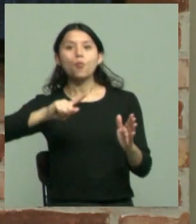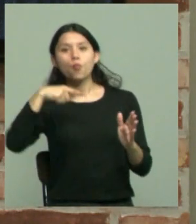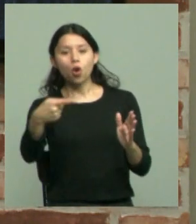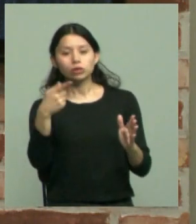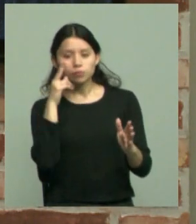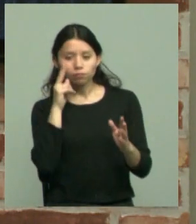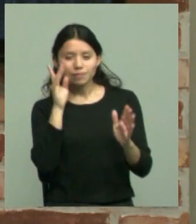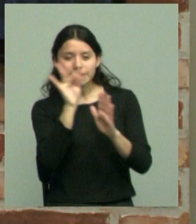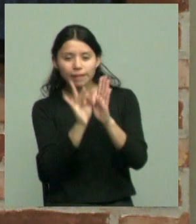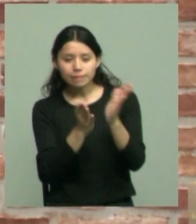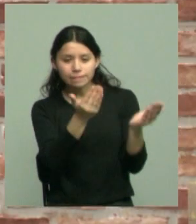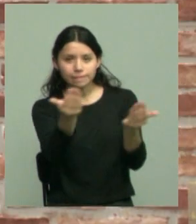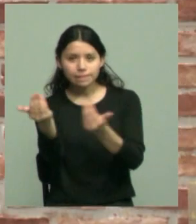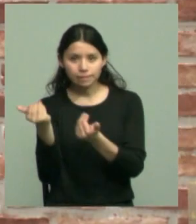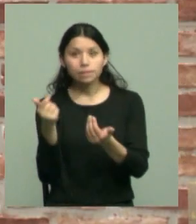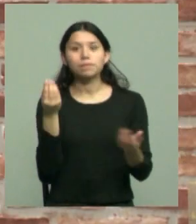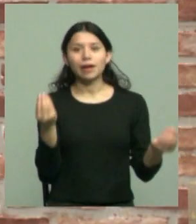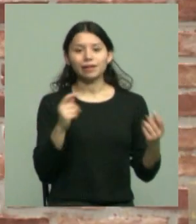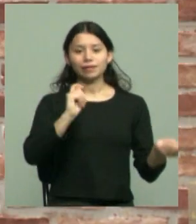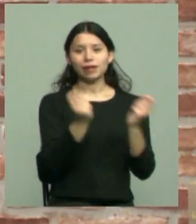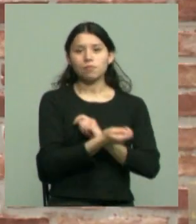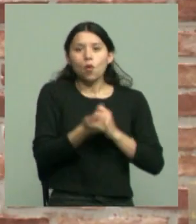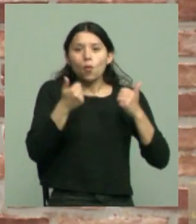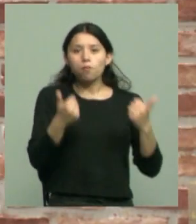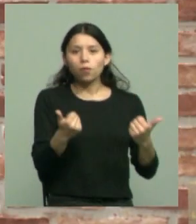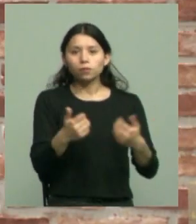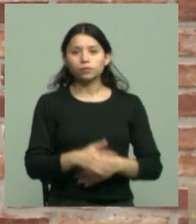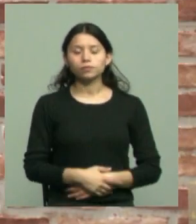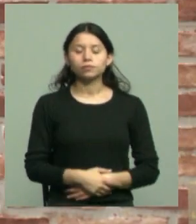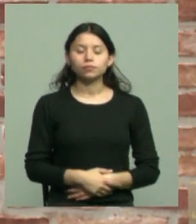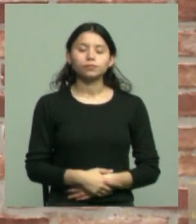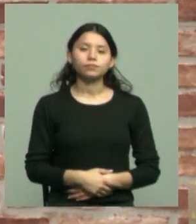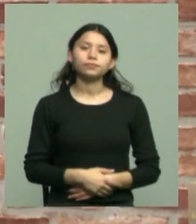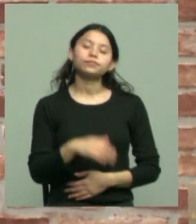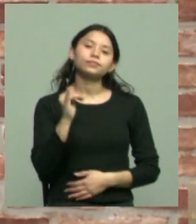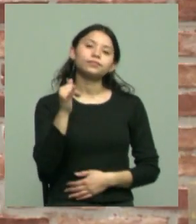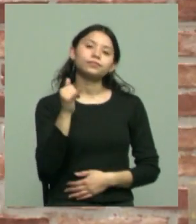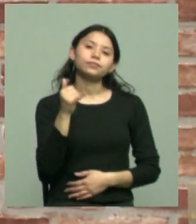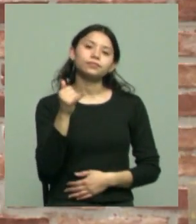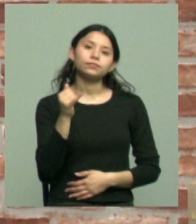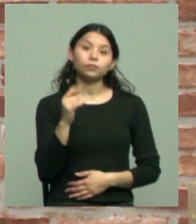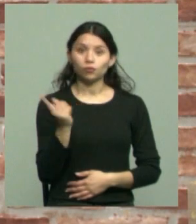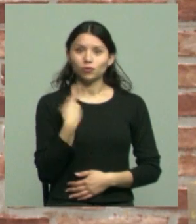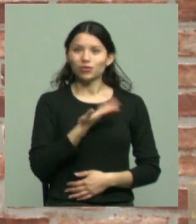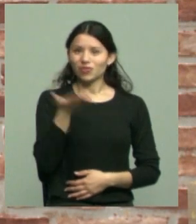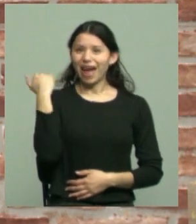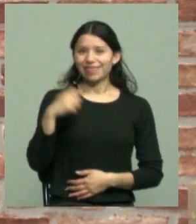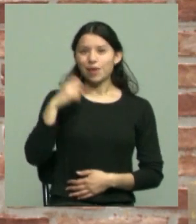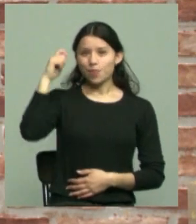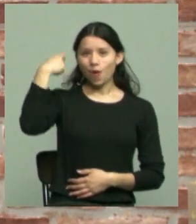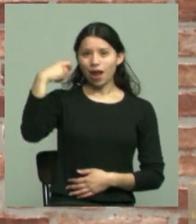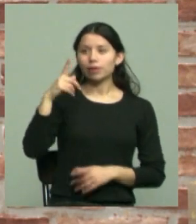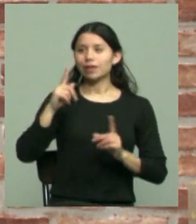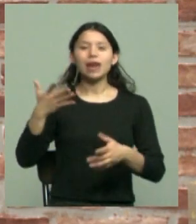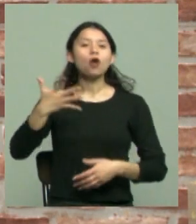y mejorando todo eso. Me imagino, digo, la virtualidad, en más de una oportunidad lo hemos hablado aquí también en el programa, Emilio, con autoridades de la